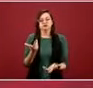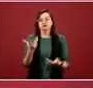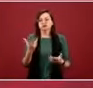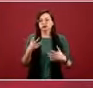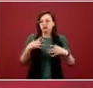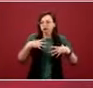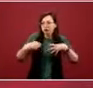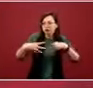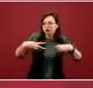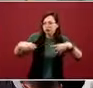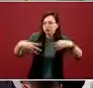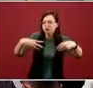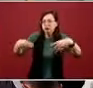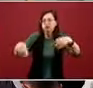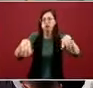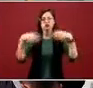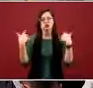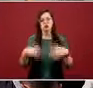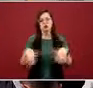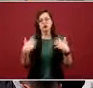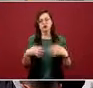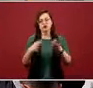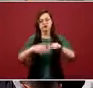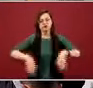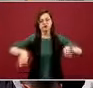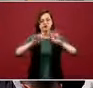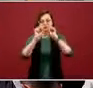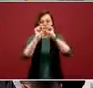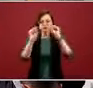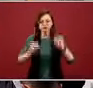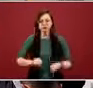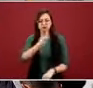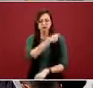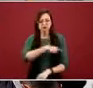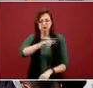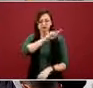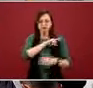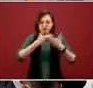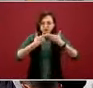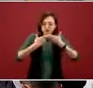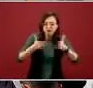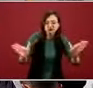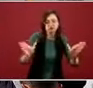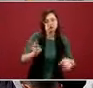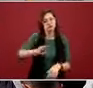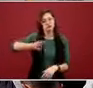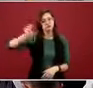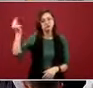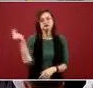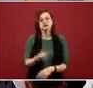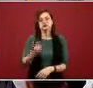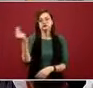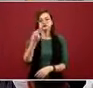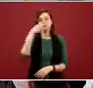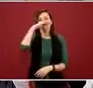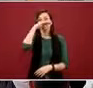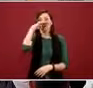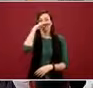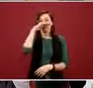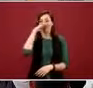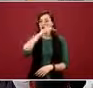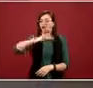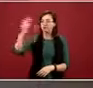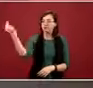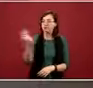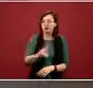como este, la importancia de un sistema de salud público. de un sistema de salud gratuito, de un